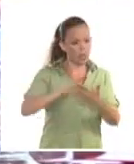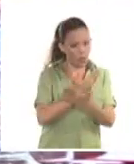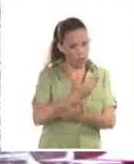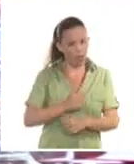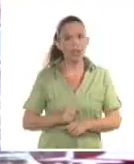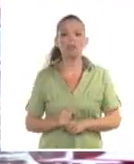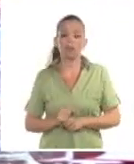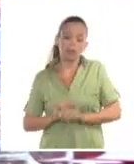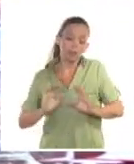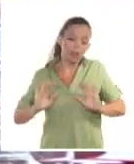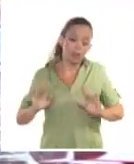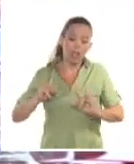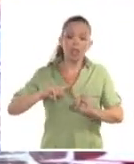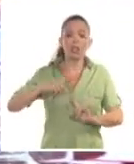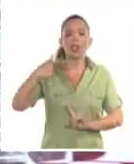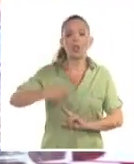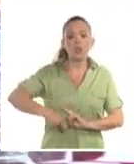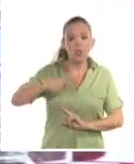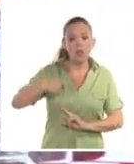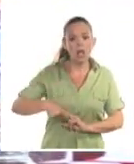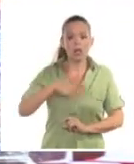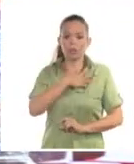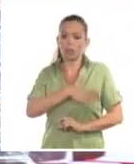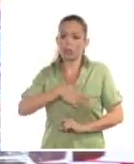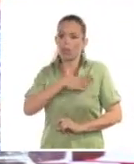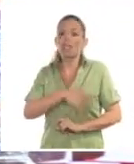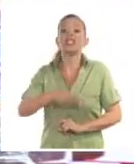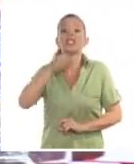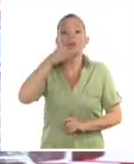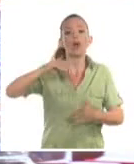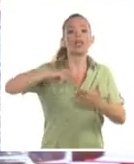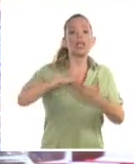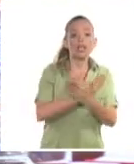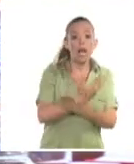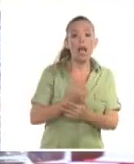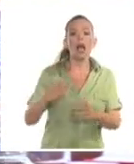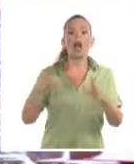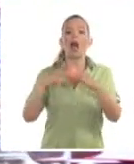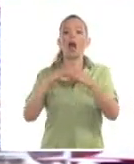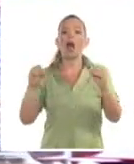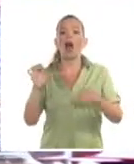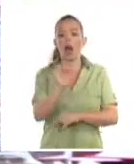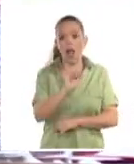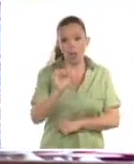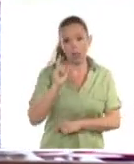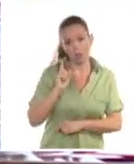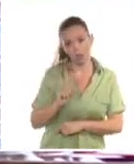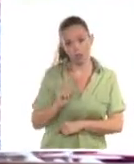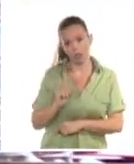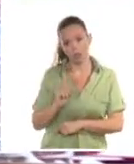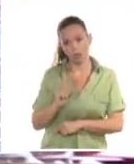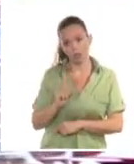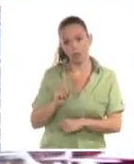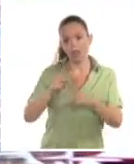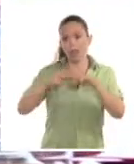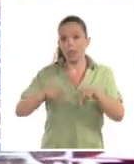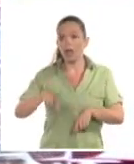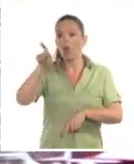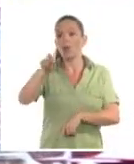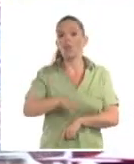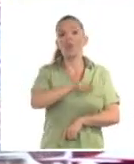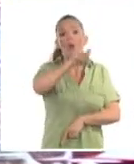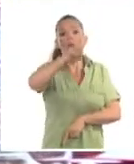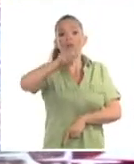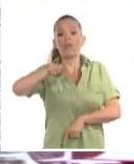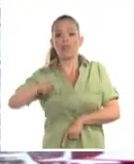sistema de Justicia hasta los vehículos pero no puede no puede permitirse esos atropellos